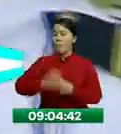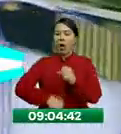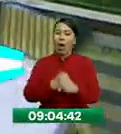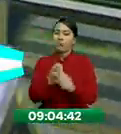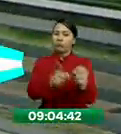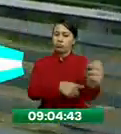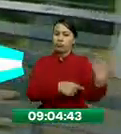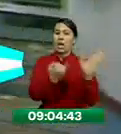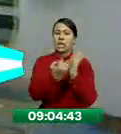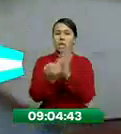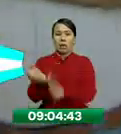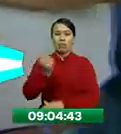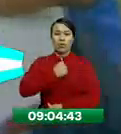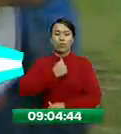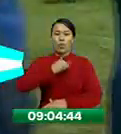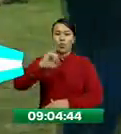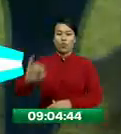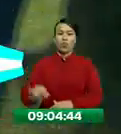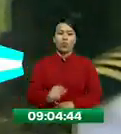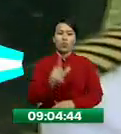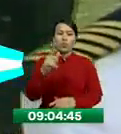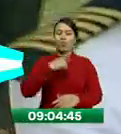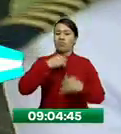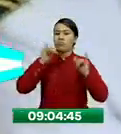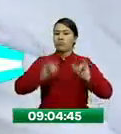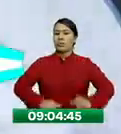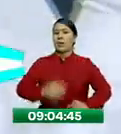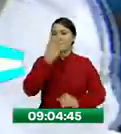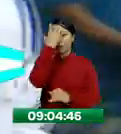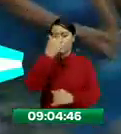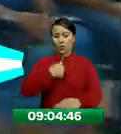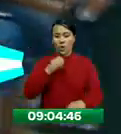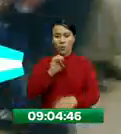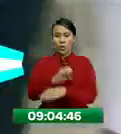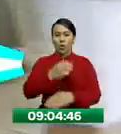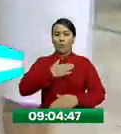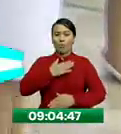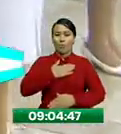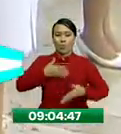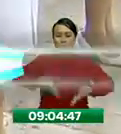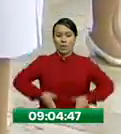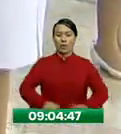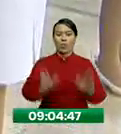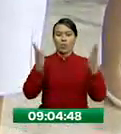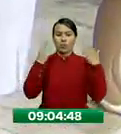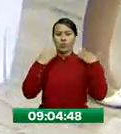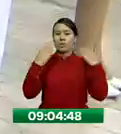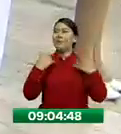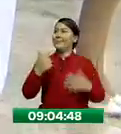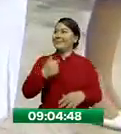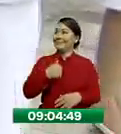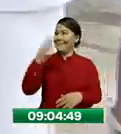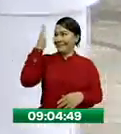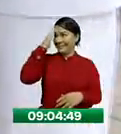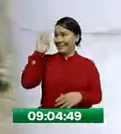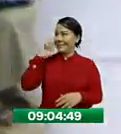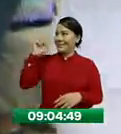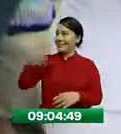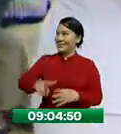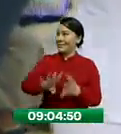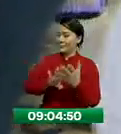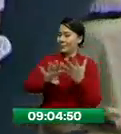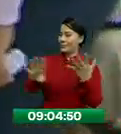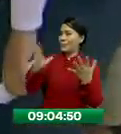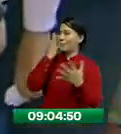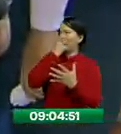¿También le gusta esta ciudad bastante? Bastante. ¿Por qué? Porque soy ecuatoriana. Ya. Y usted sabe que viniendo a ver el